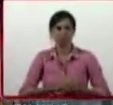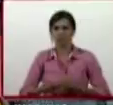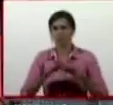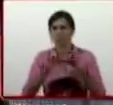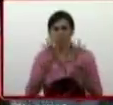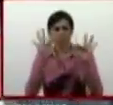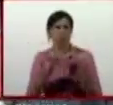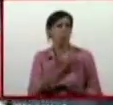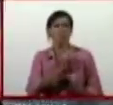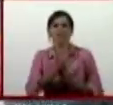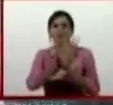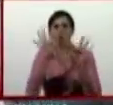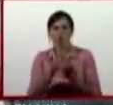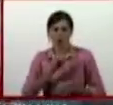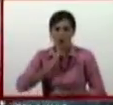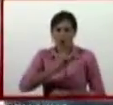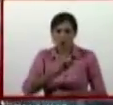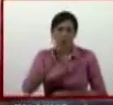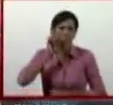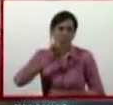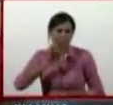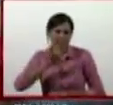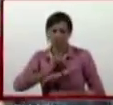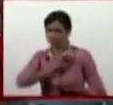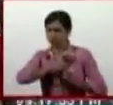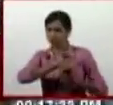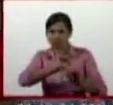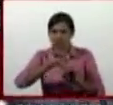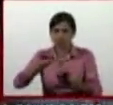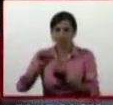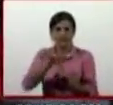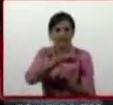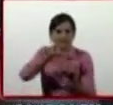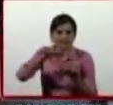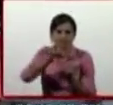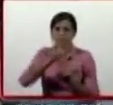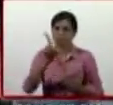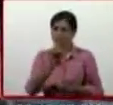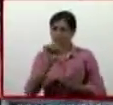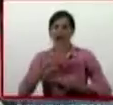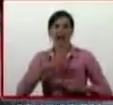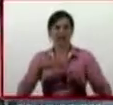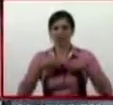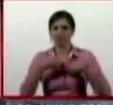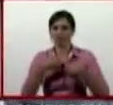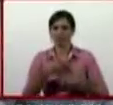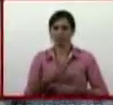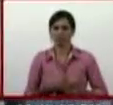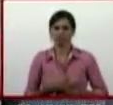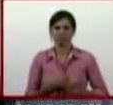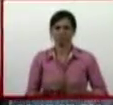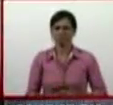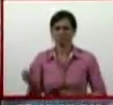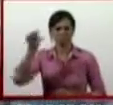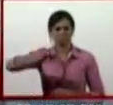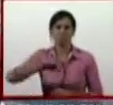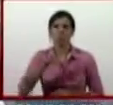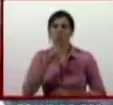expresiones de odio, de mentira, de manipulación, de bajeza moral,